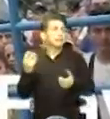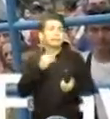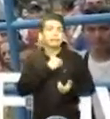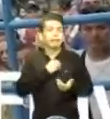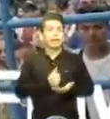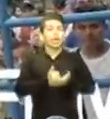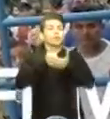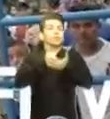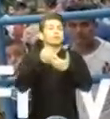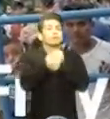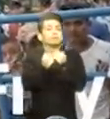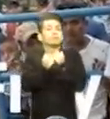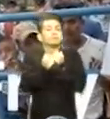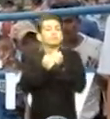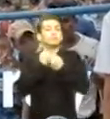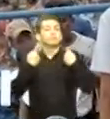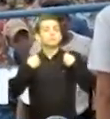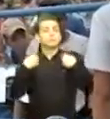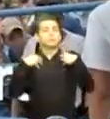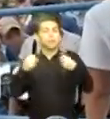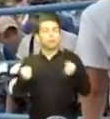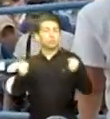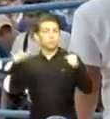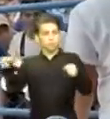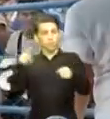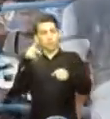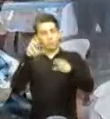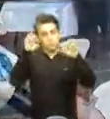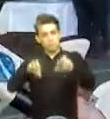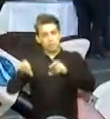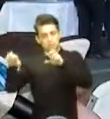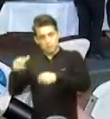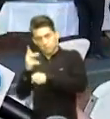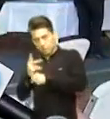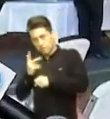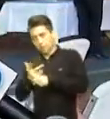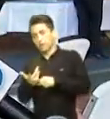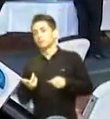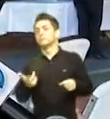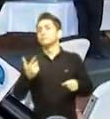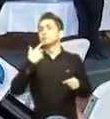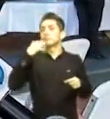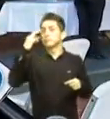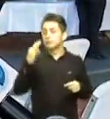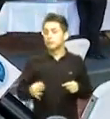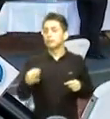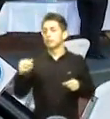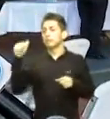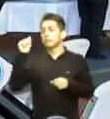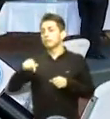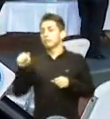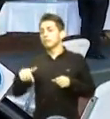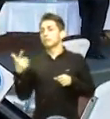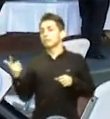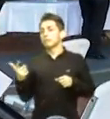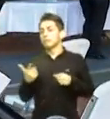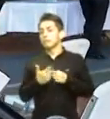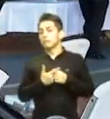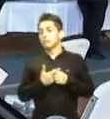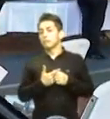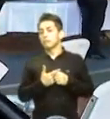guatemaltecos. También es cierto que se está viviendo un proceso de